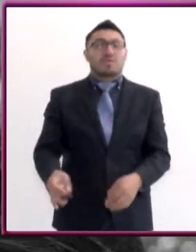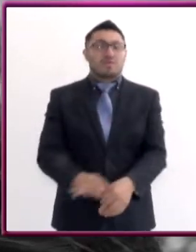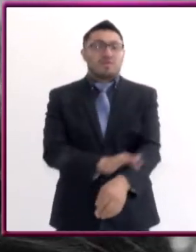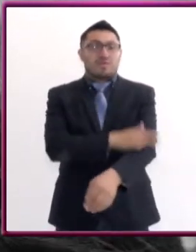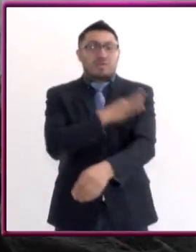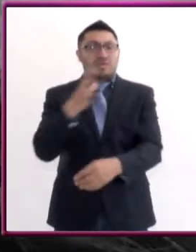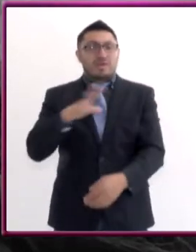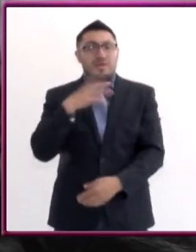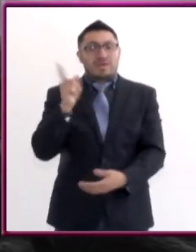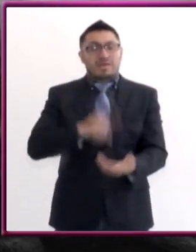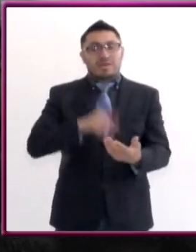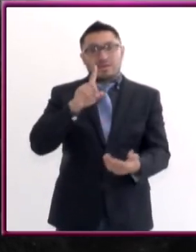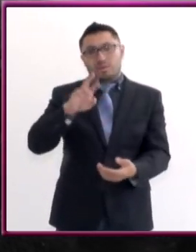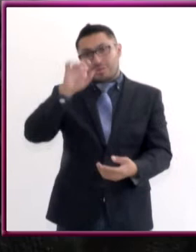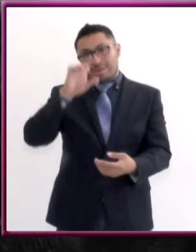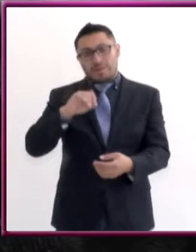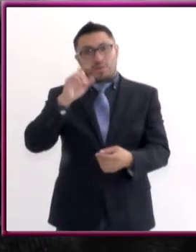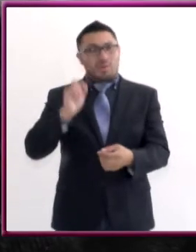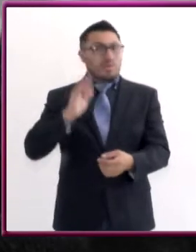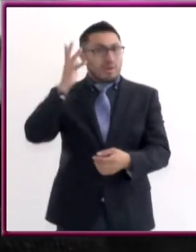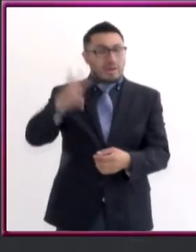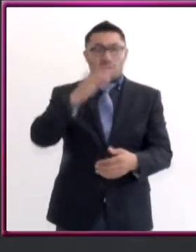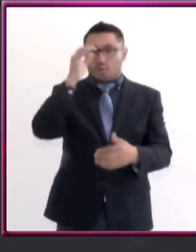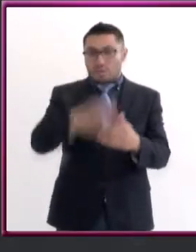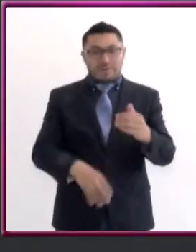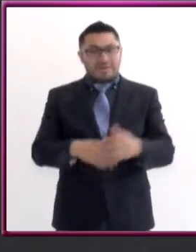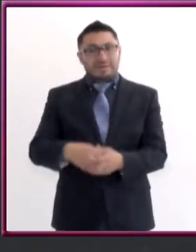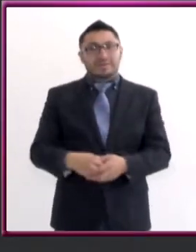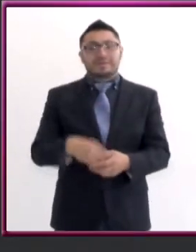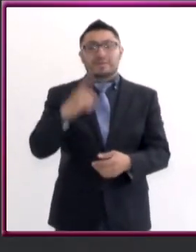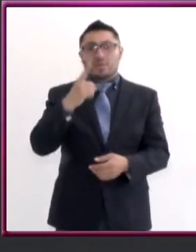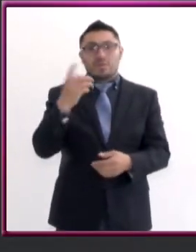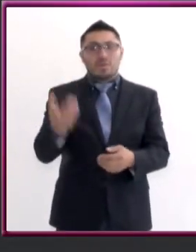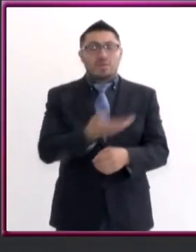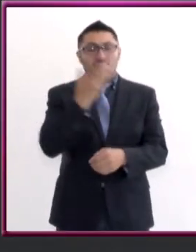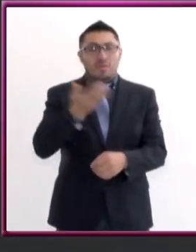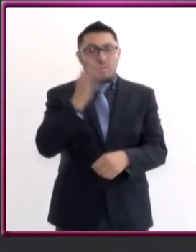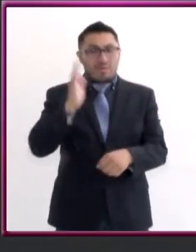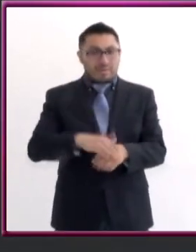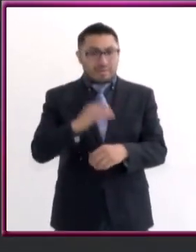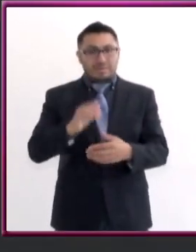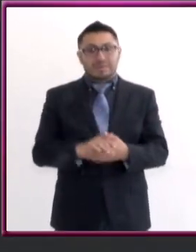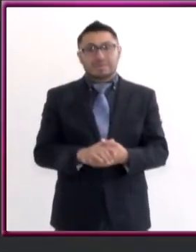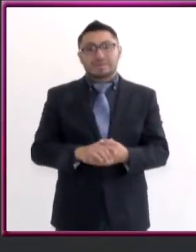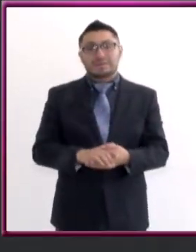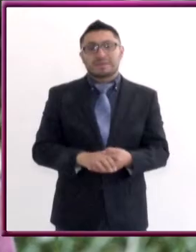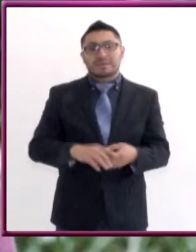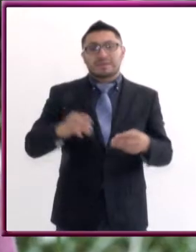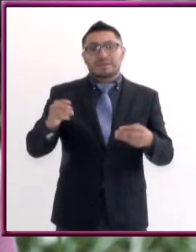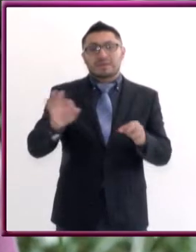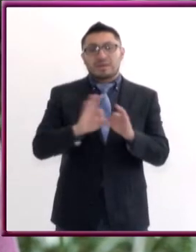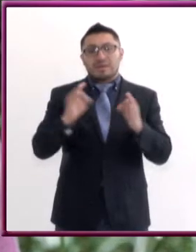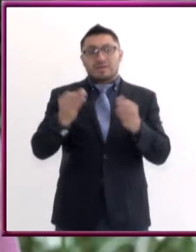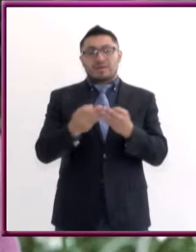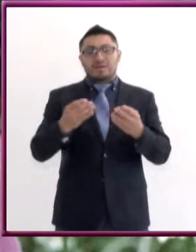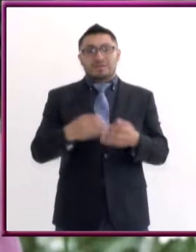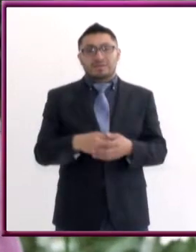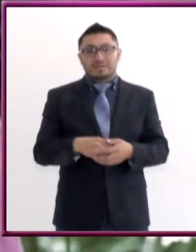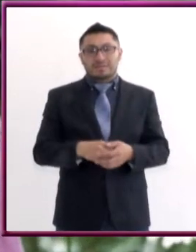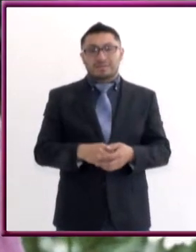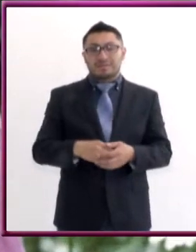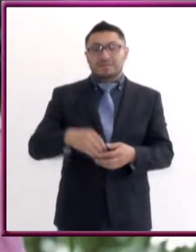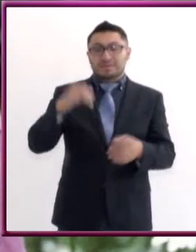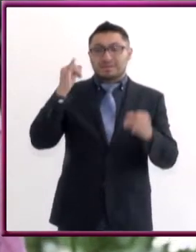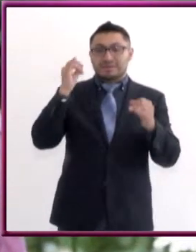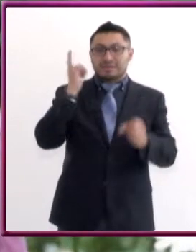que la emoción que implica el duelo algún día pasará. En uno de los modelos más populares para entender el duelo, el modelo